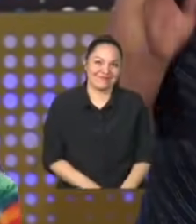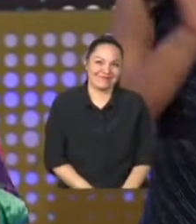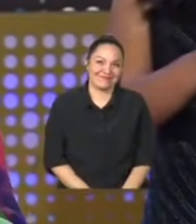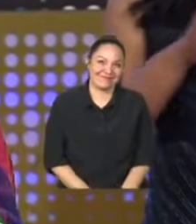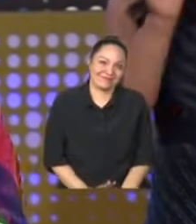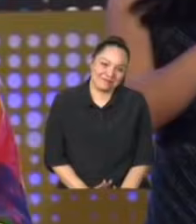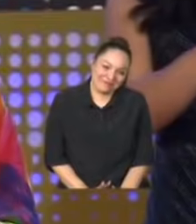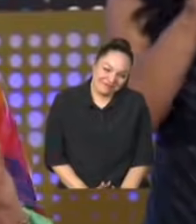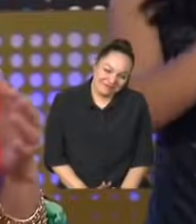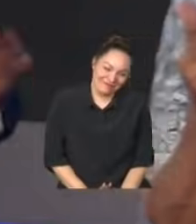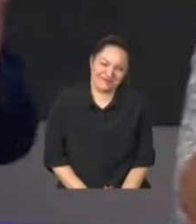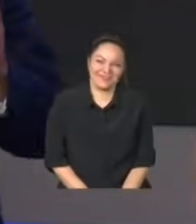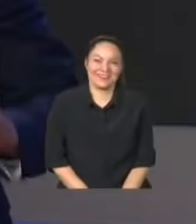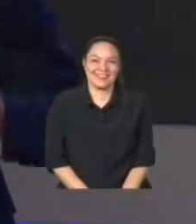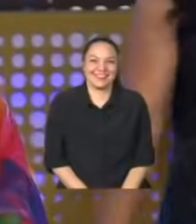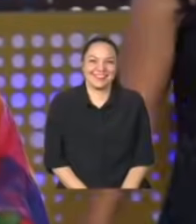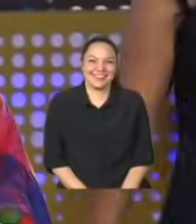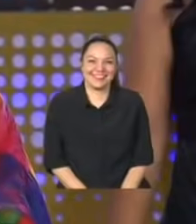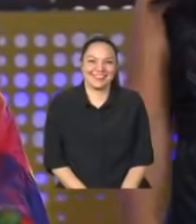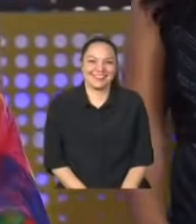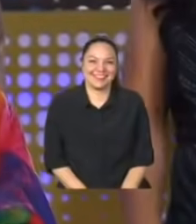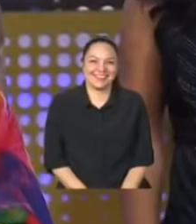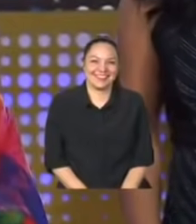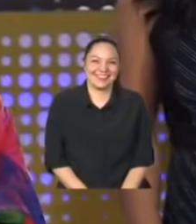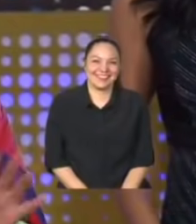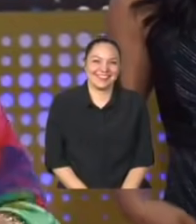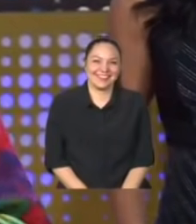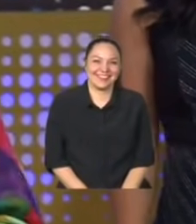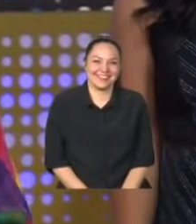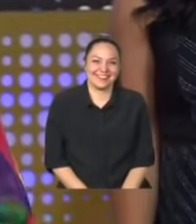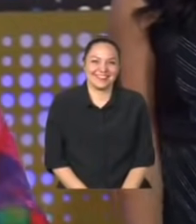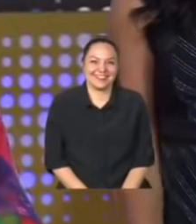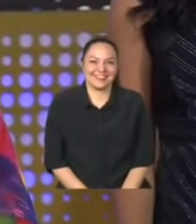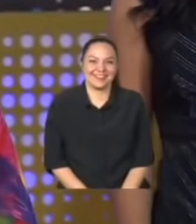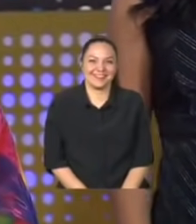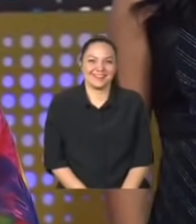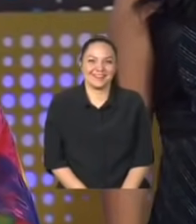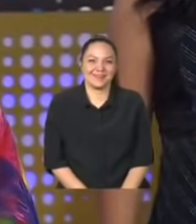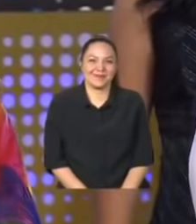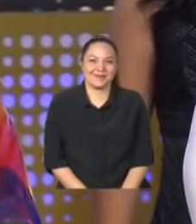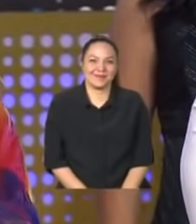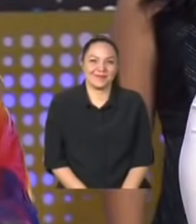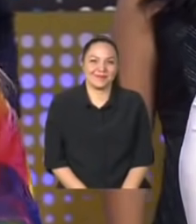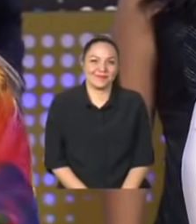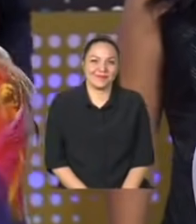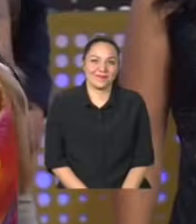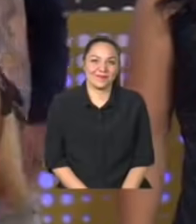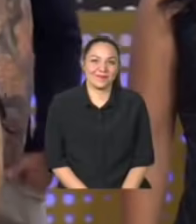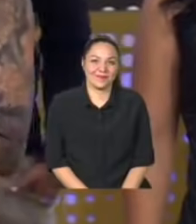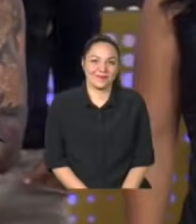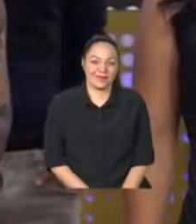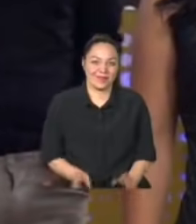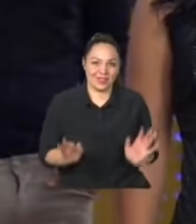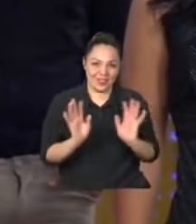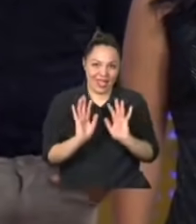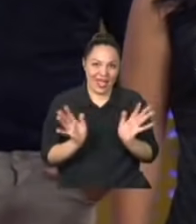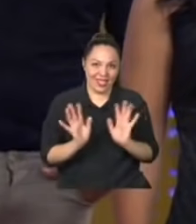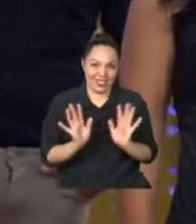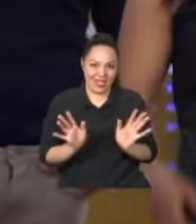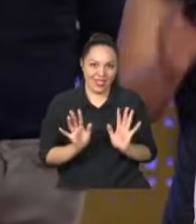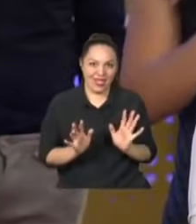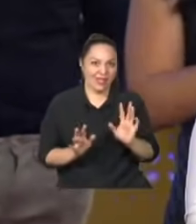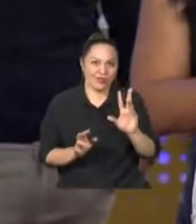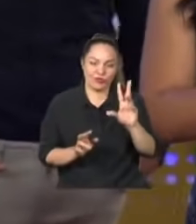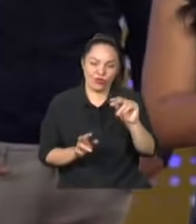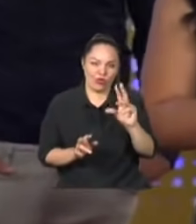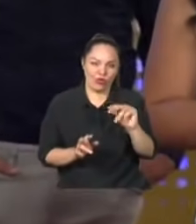Pues por eso. Mi amor, pásale también. No lo vayas a besar. Yo... No lo vayas a besar. Yo no lo voy